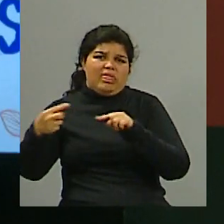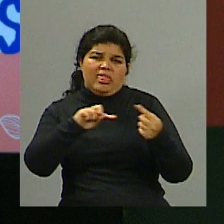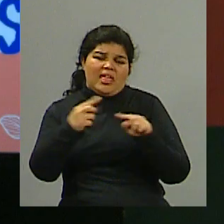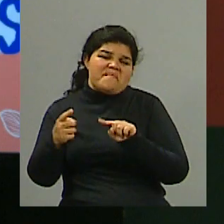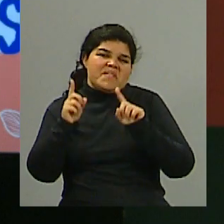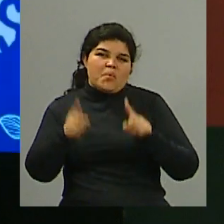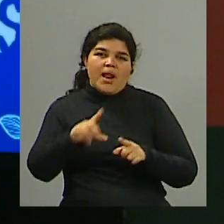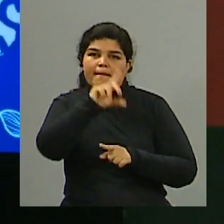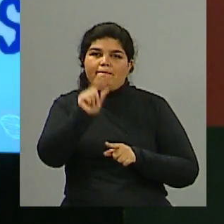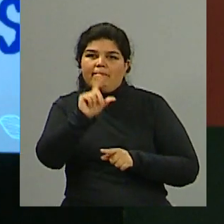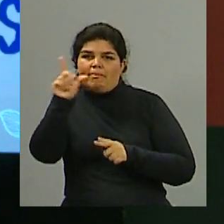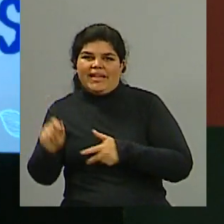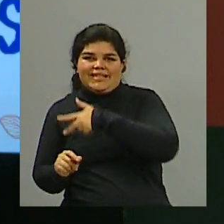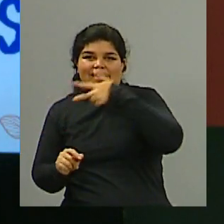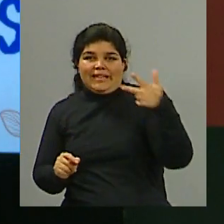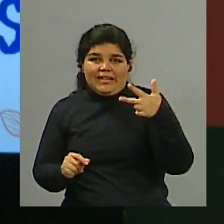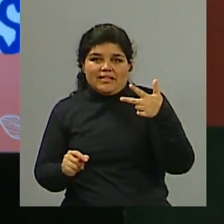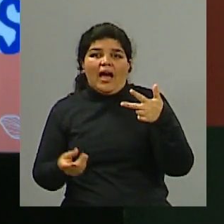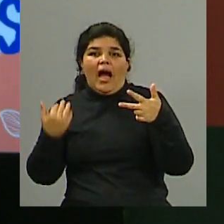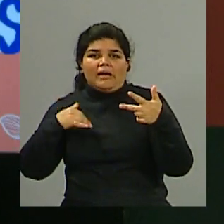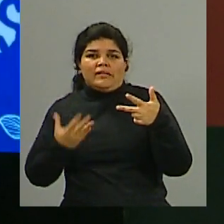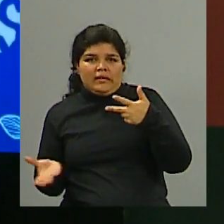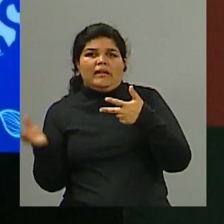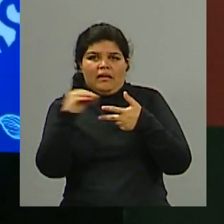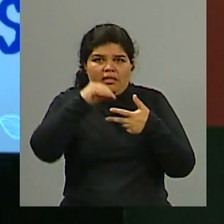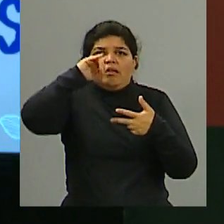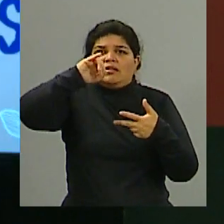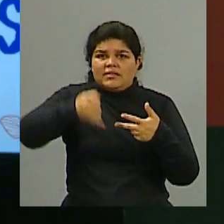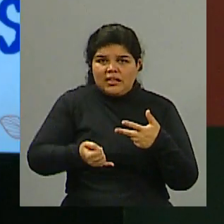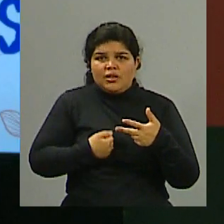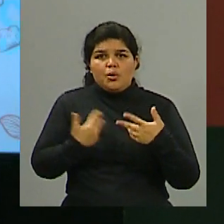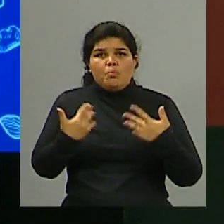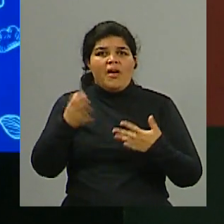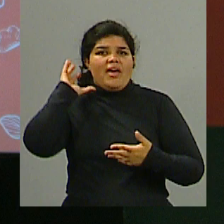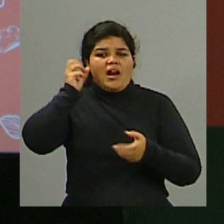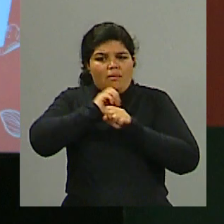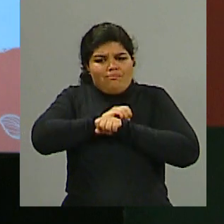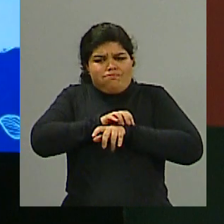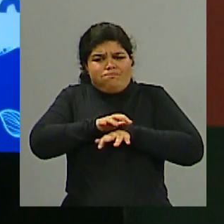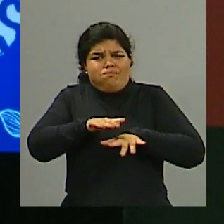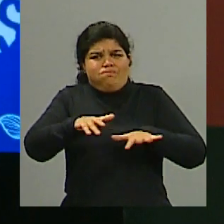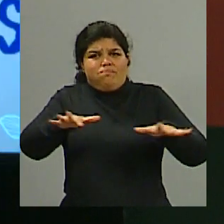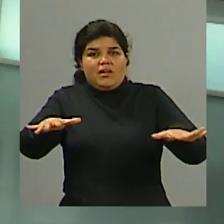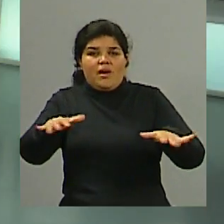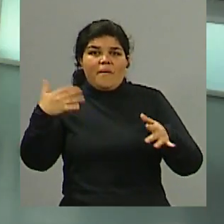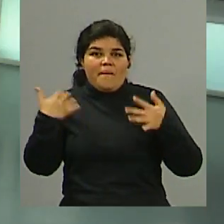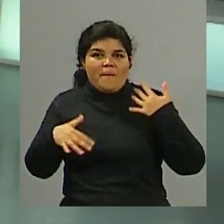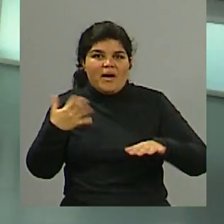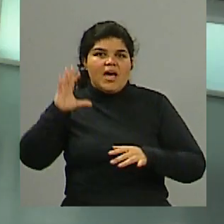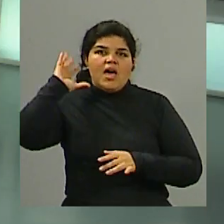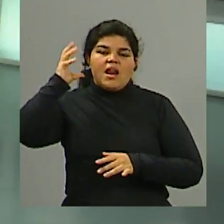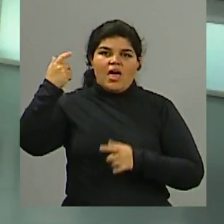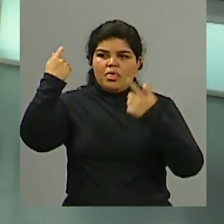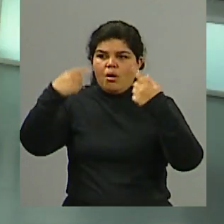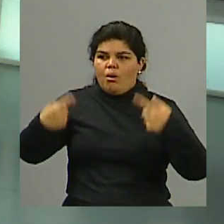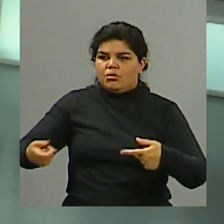hizo esta prueba y que puso de manifiesto la radio. ¿Cuántas cosas que nos dio la radio? ¿Cuántas cosas?